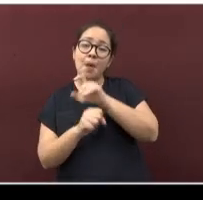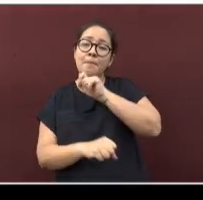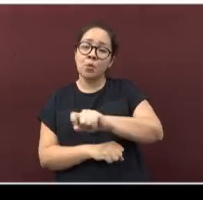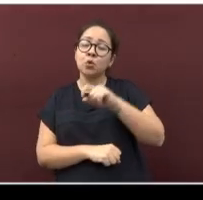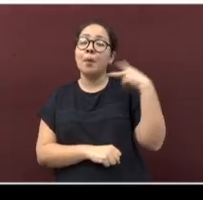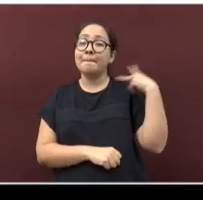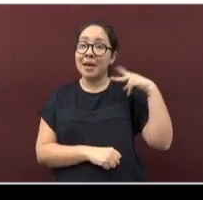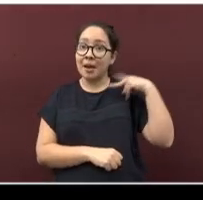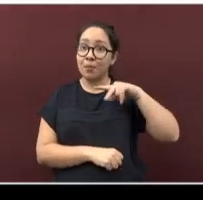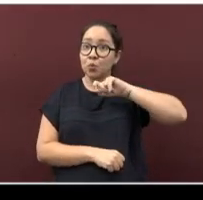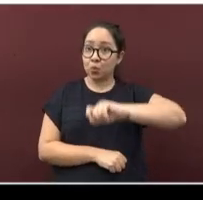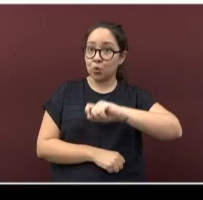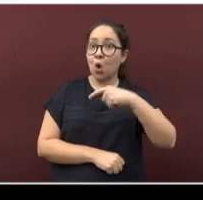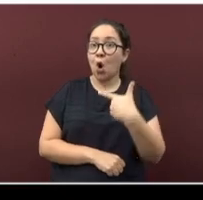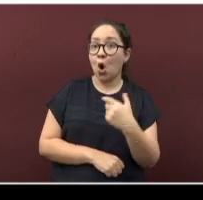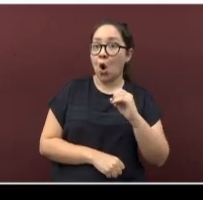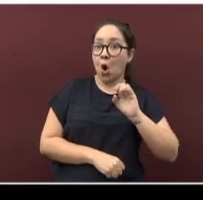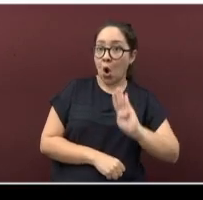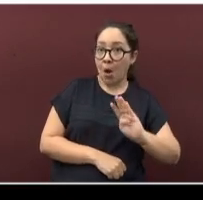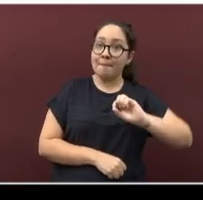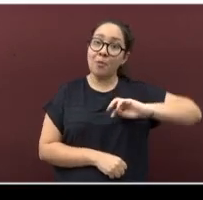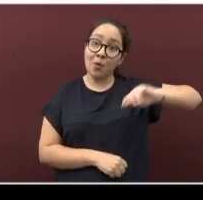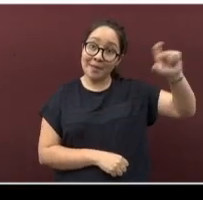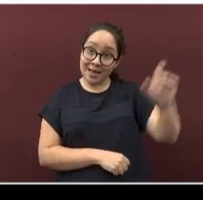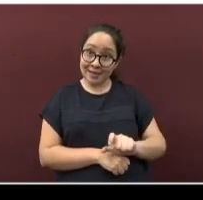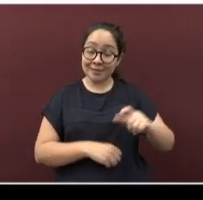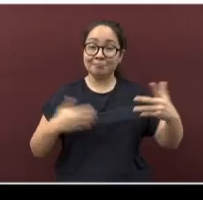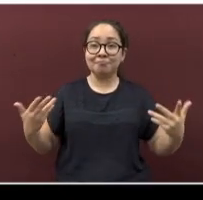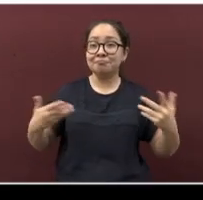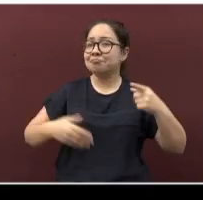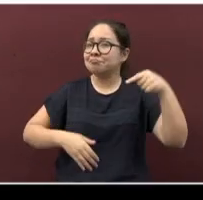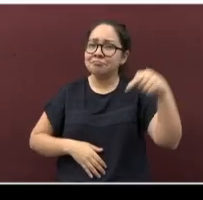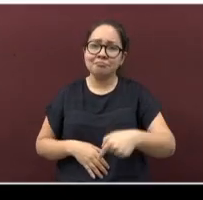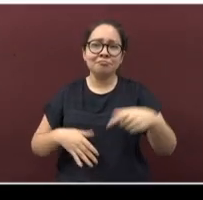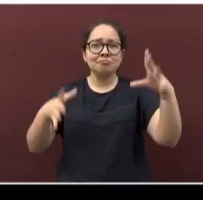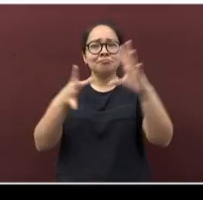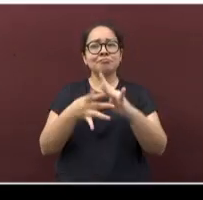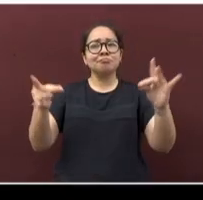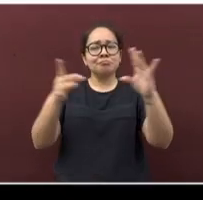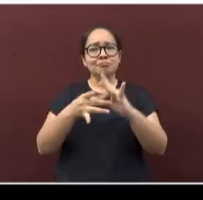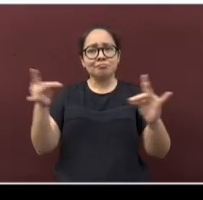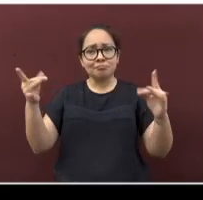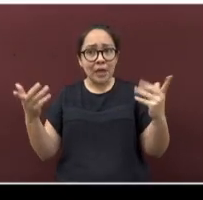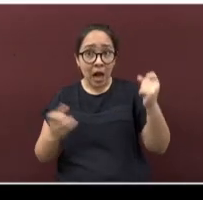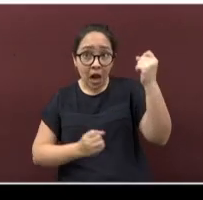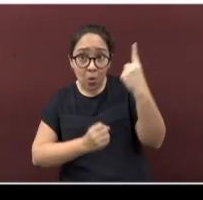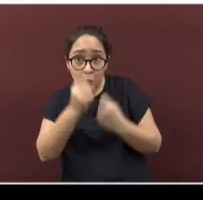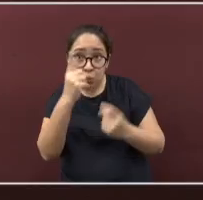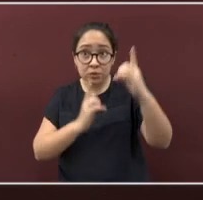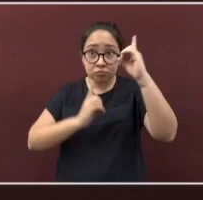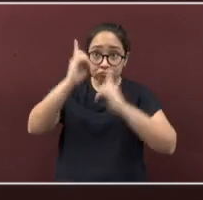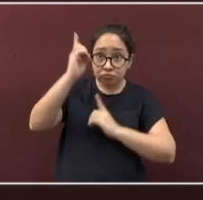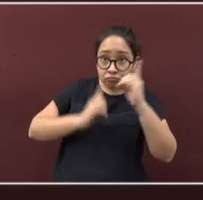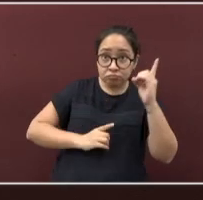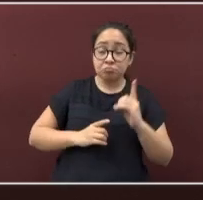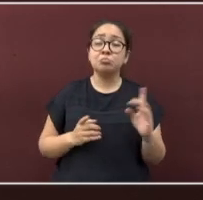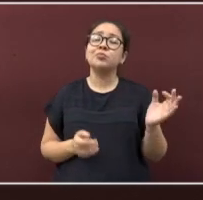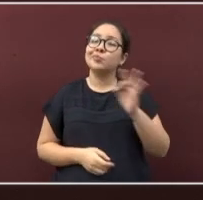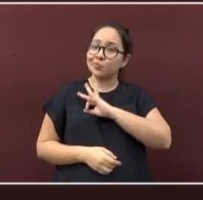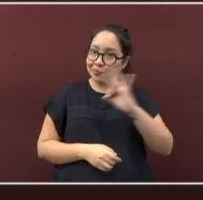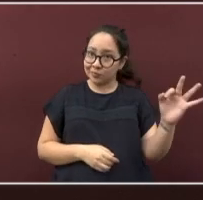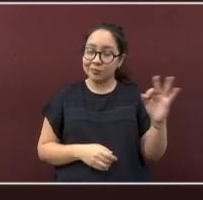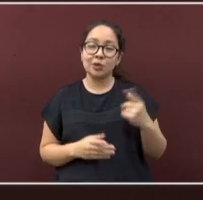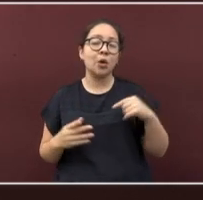de la cruz punto gob.mx por si tienen alguna duda por hoy